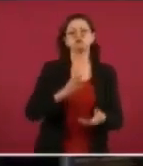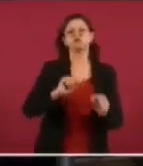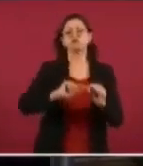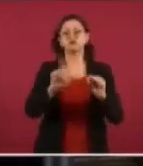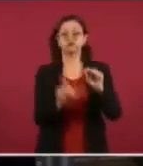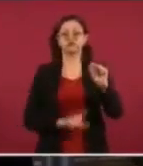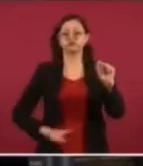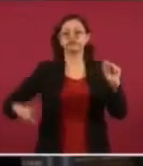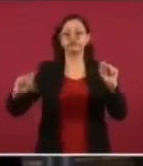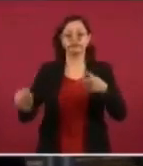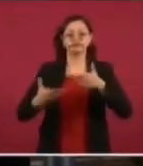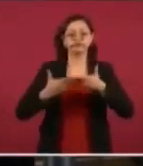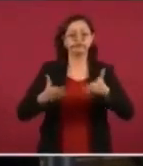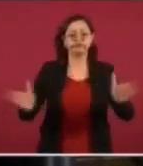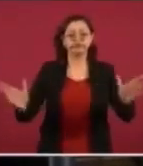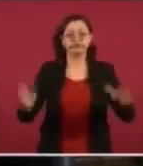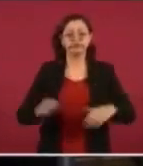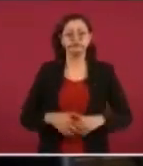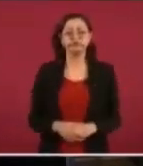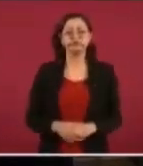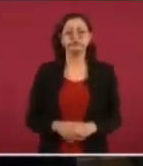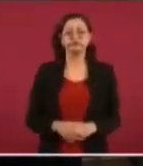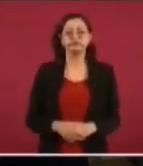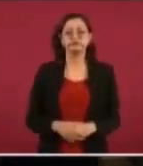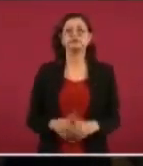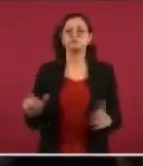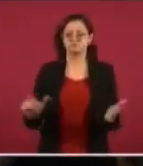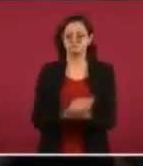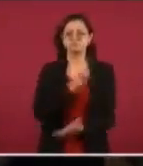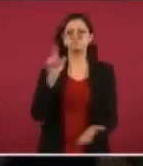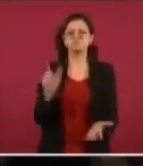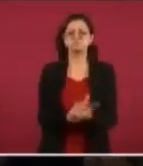vida pública del país de